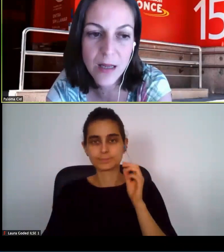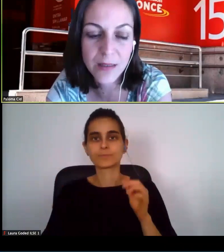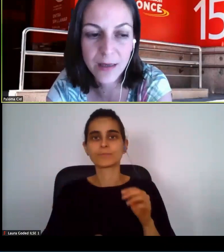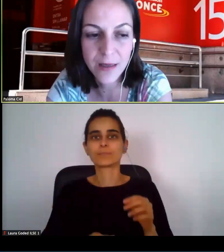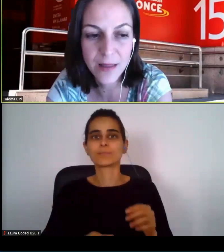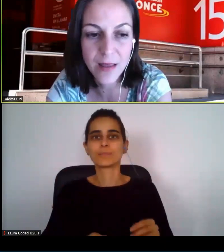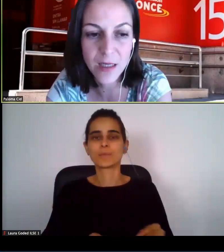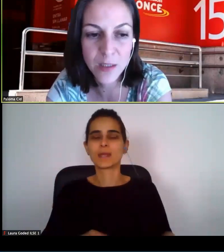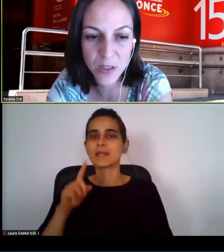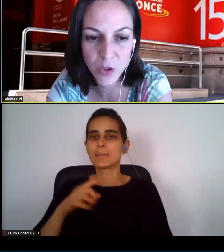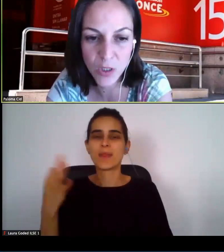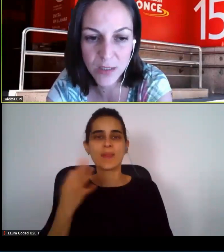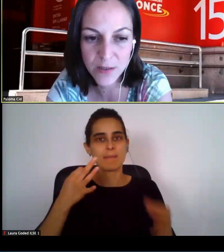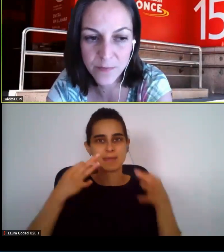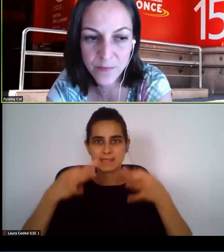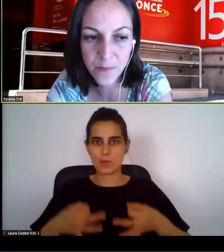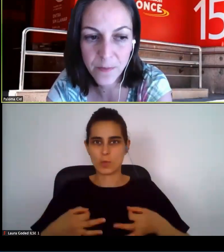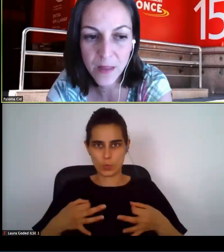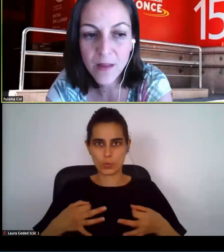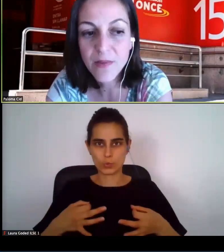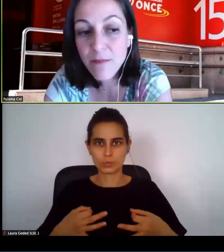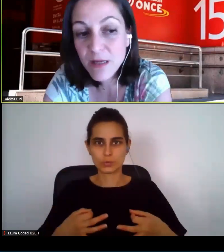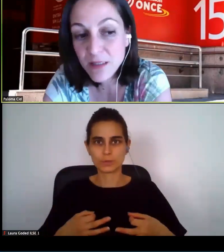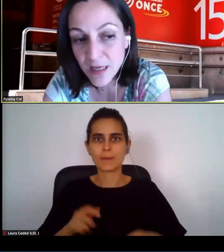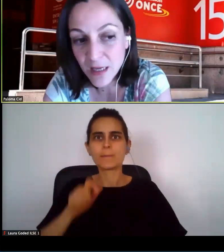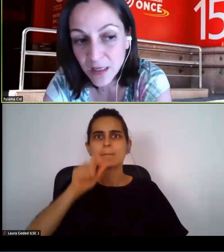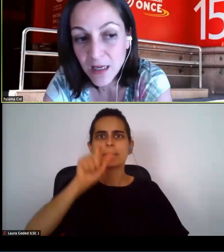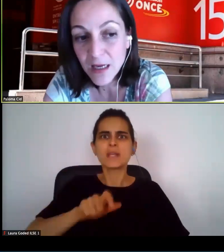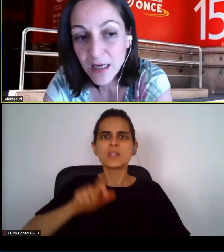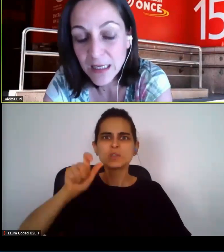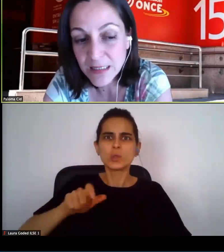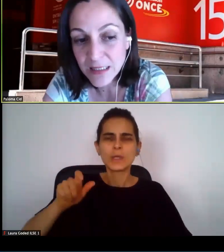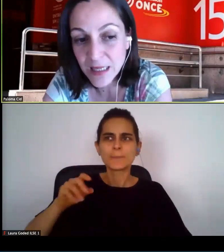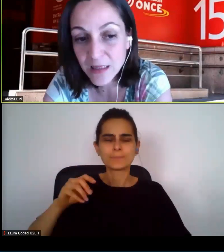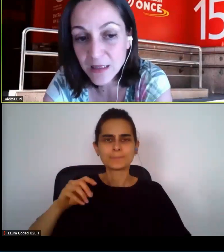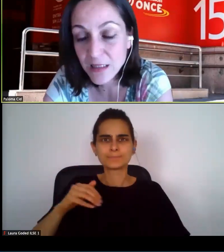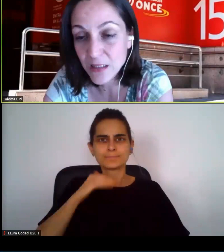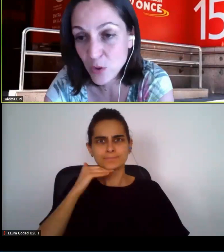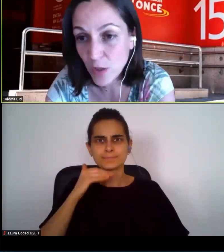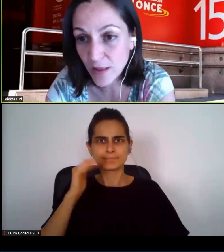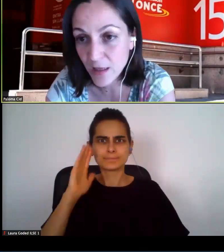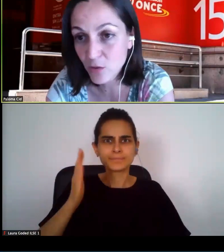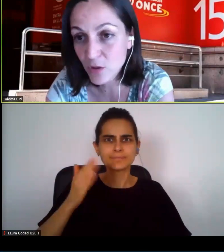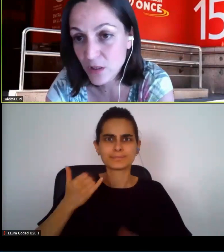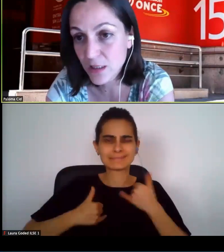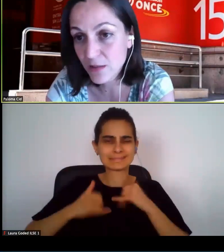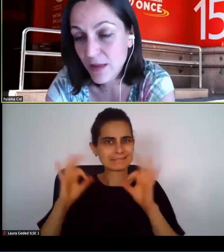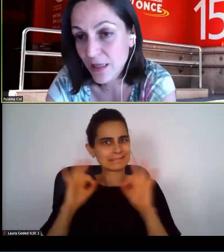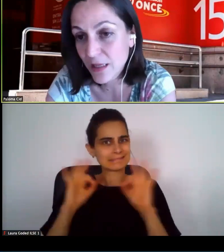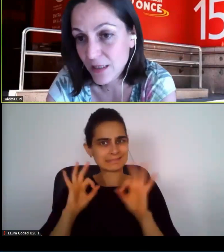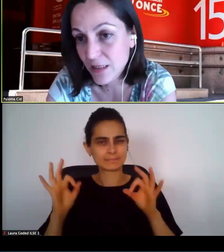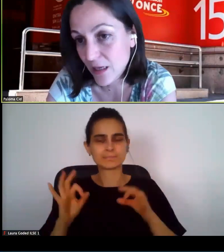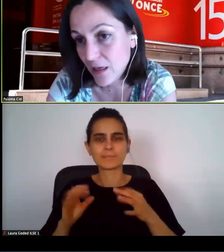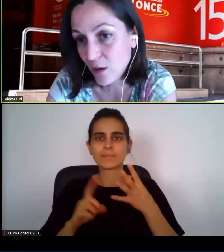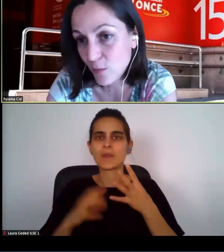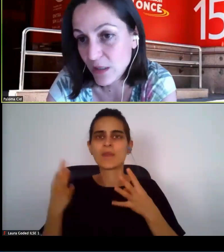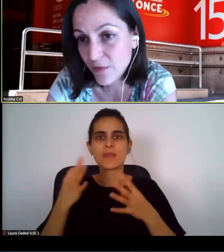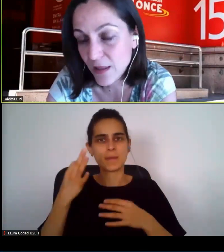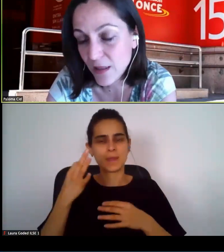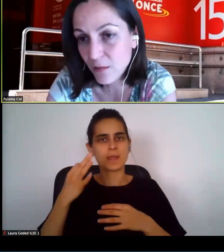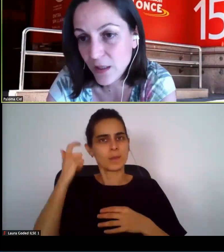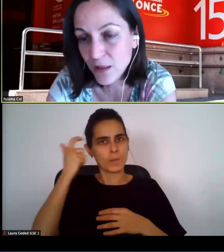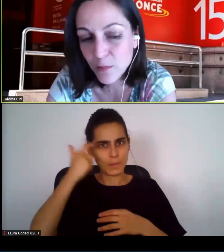la integridad de las personas. Deben ser resistentes, duraderos y mantenerse lo